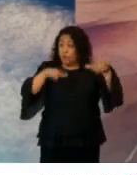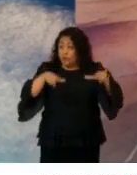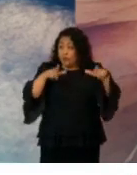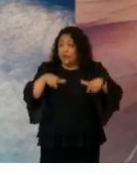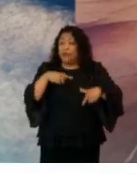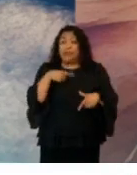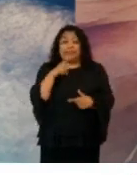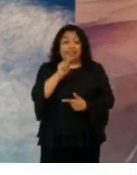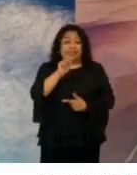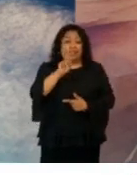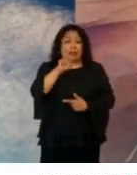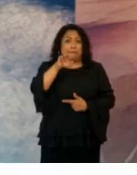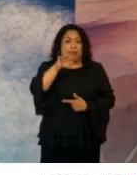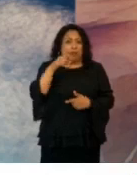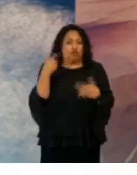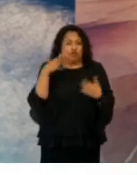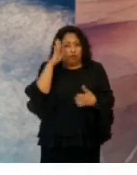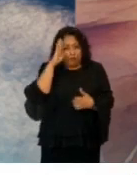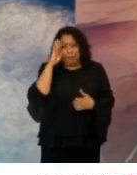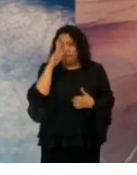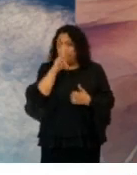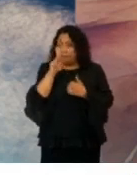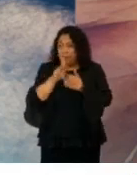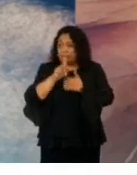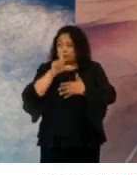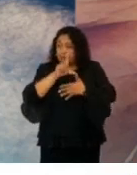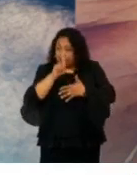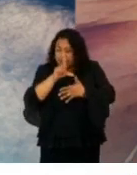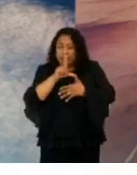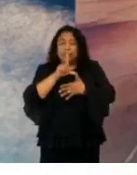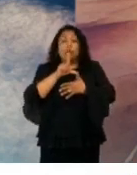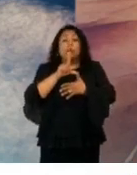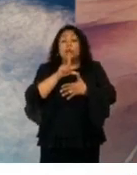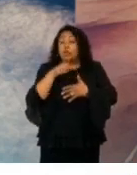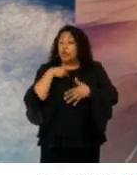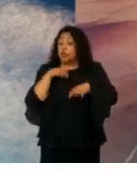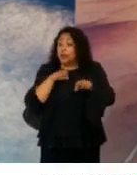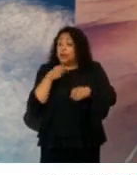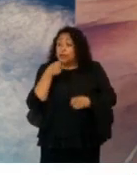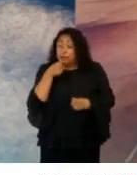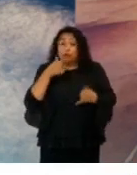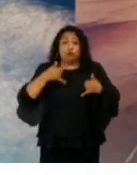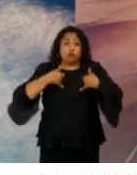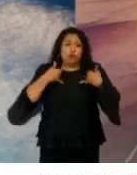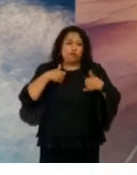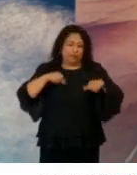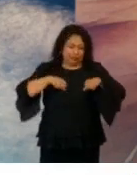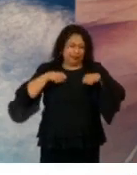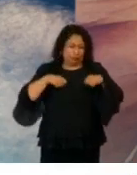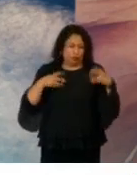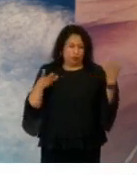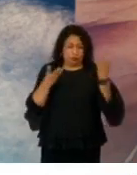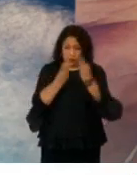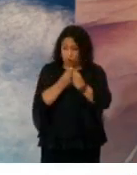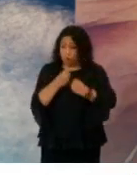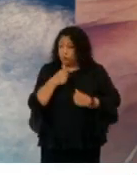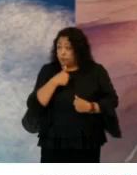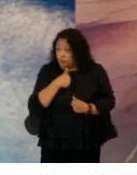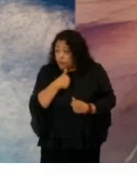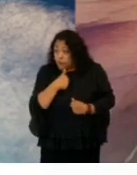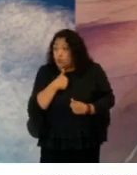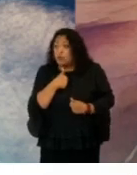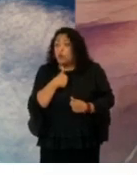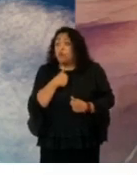llama Tremendas, que está presente en 20 países a lo largo de América Latina y el Caribe, que trabaja con niñas, jóvenes y adolescentes. Niñas que muchas veces se